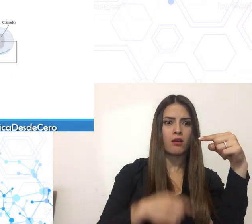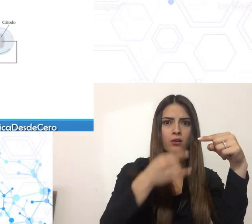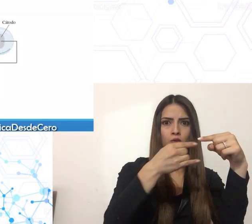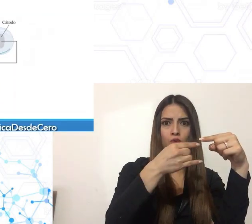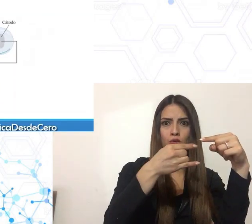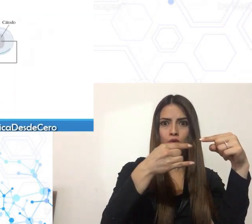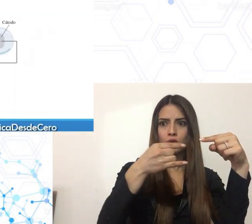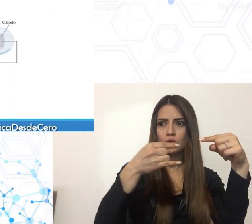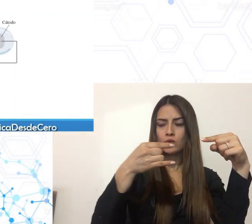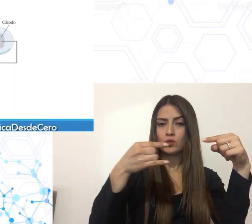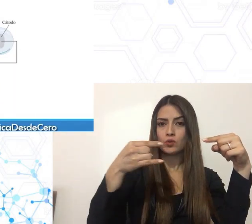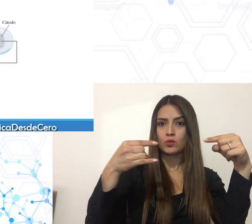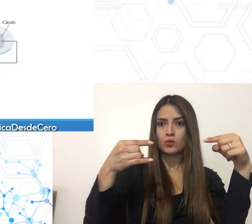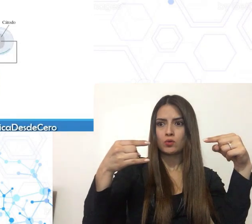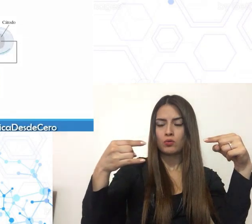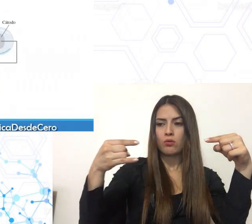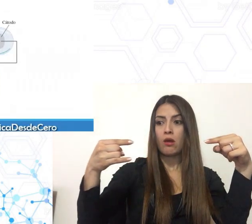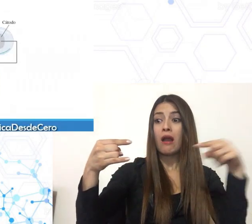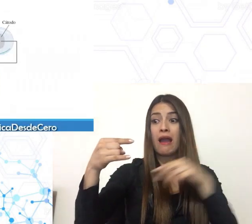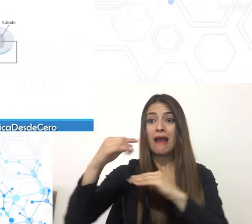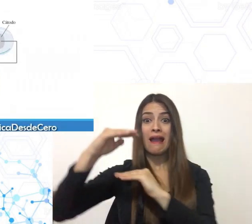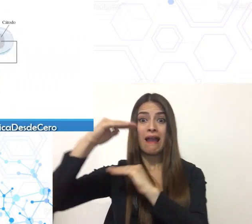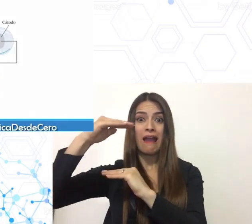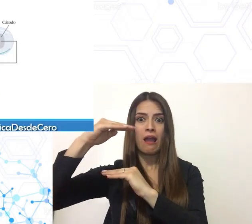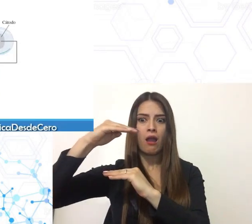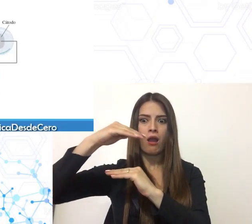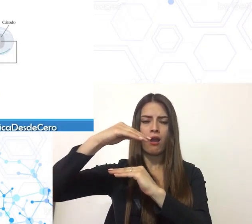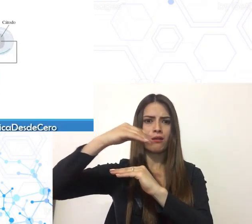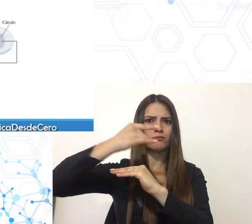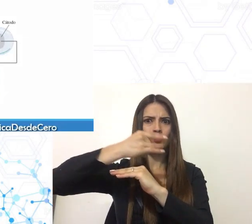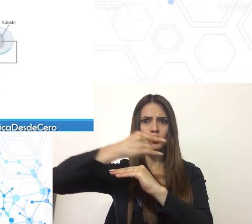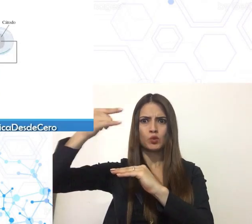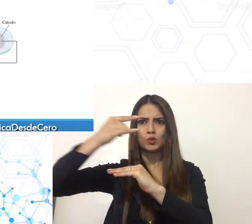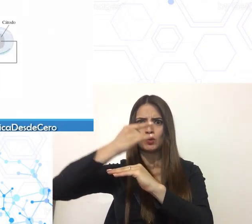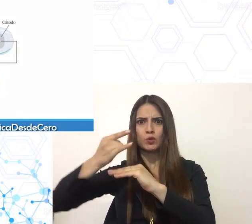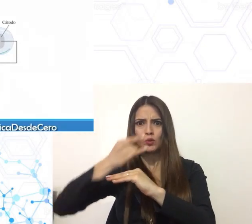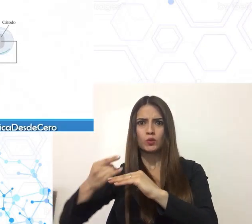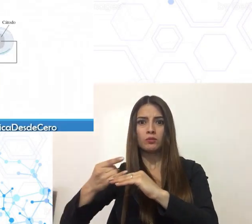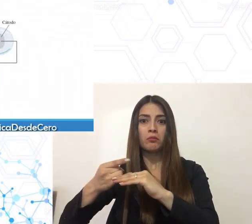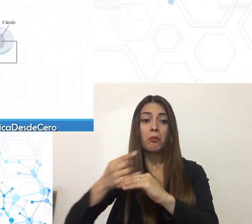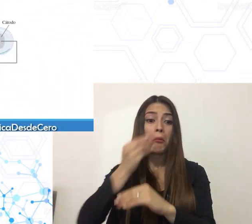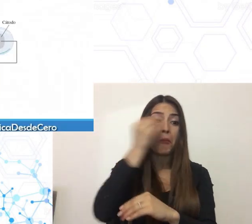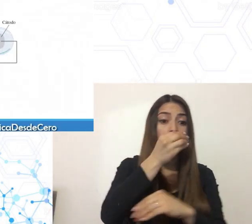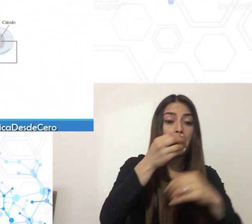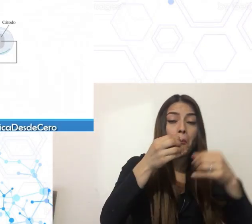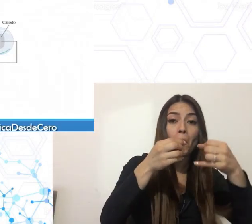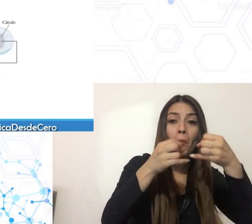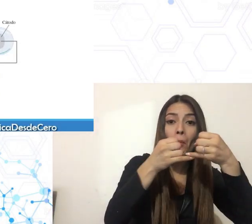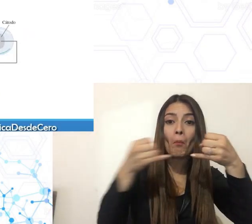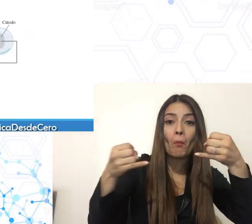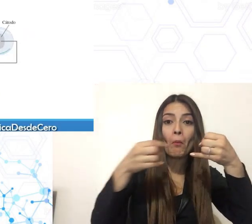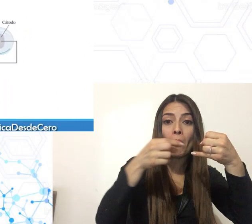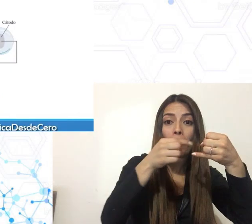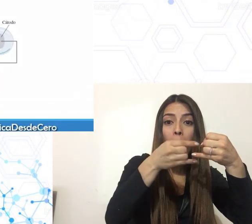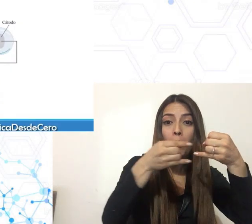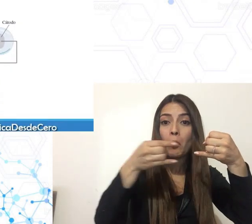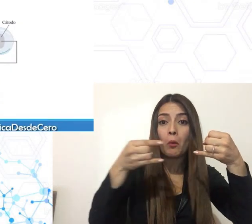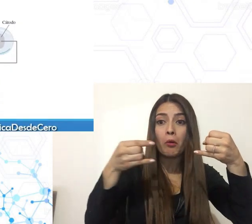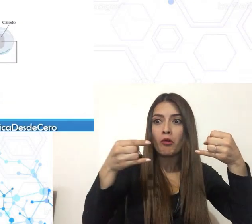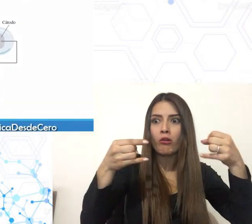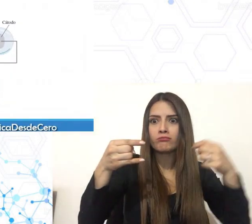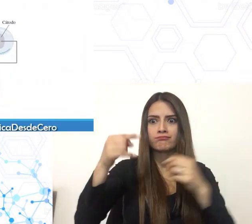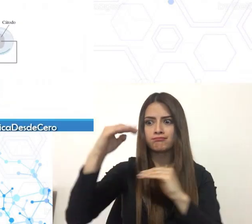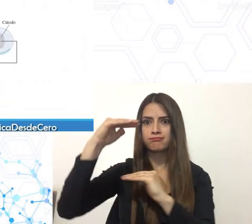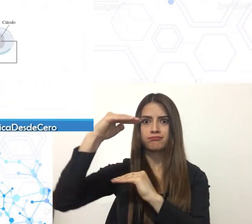¿sí? Entonces se podía observar perfectamente una fluorescencia que podía llegar al punto